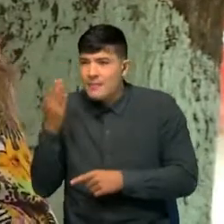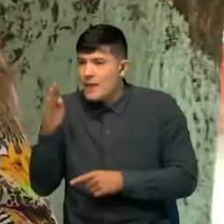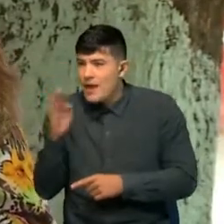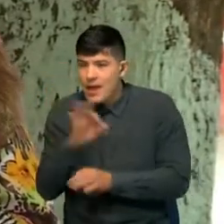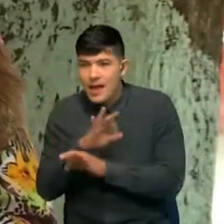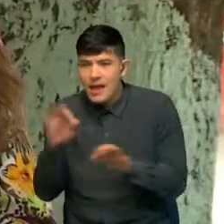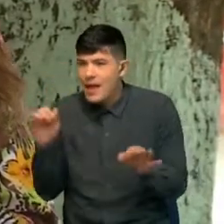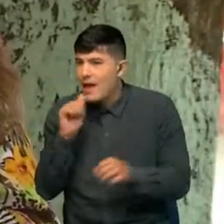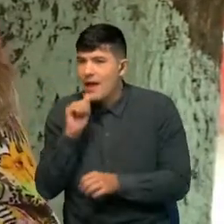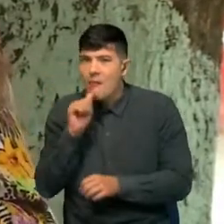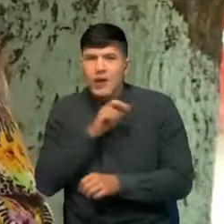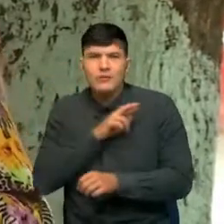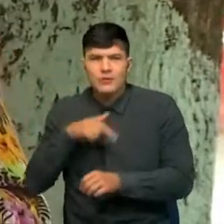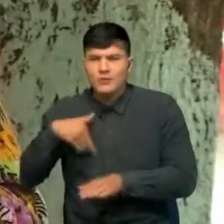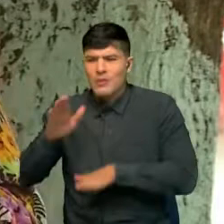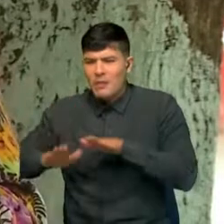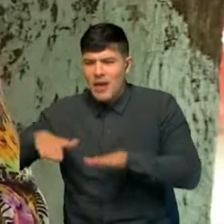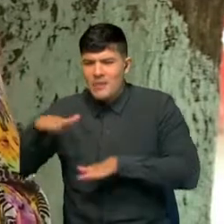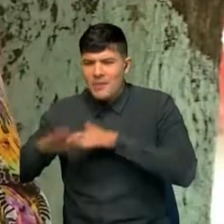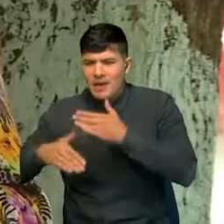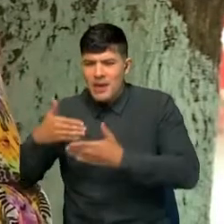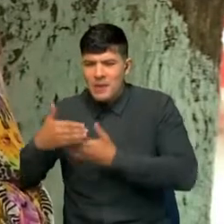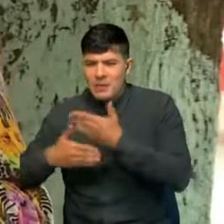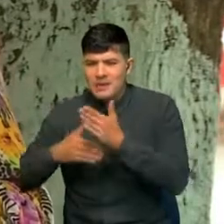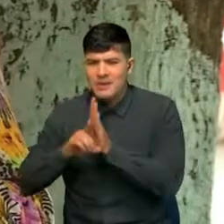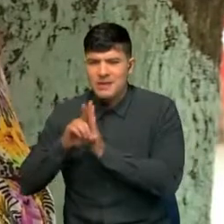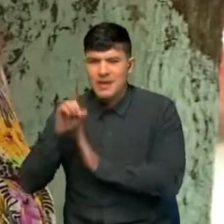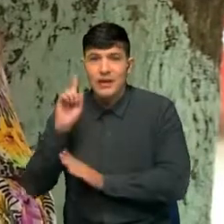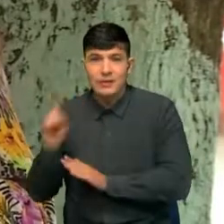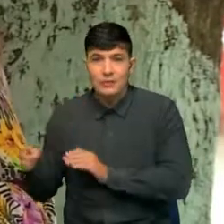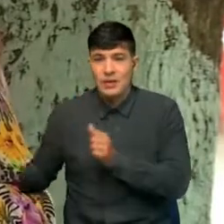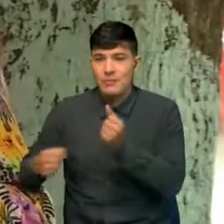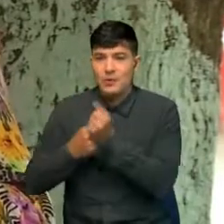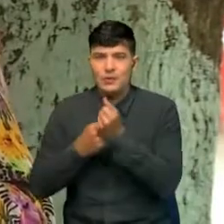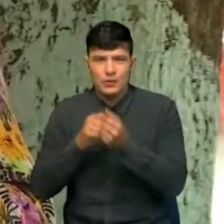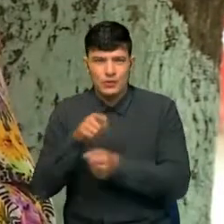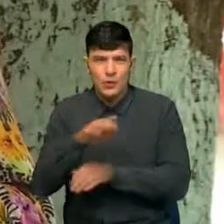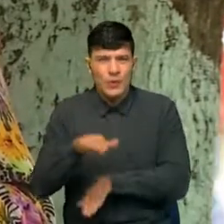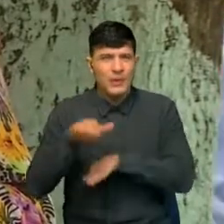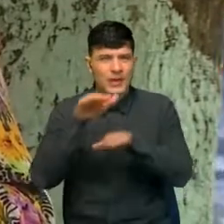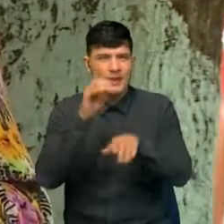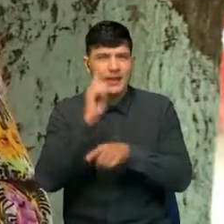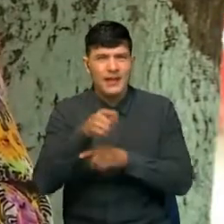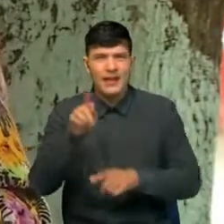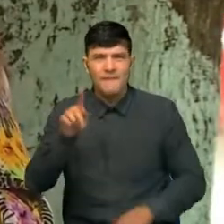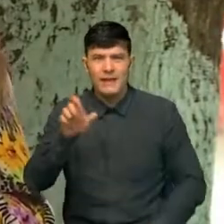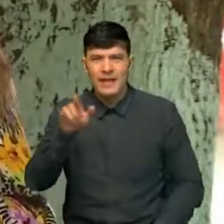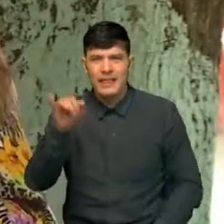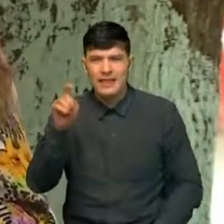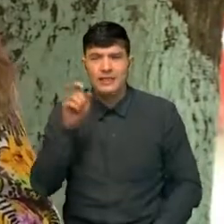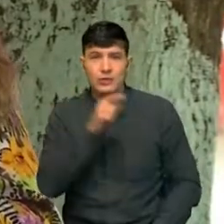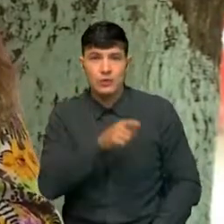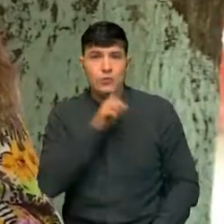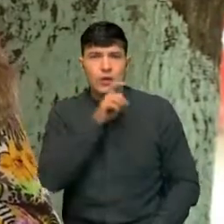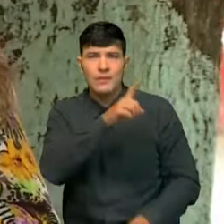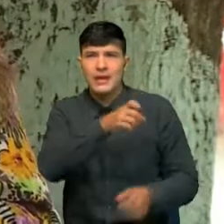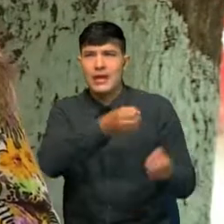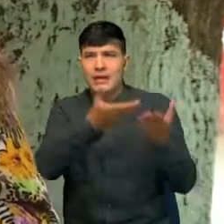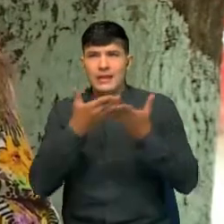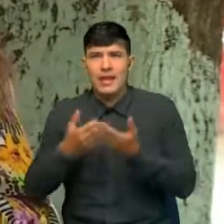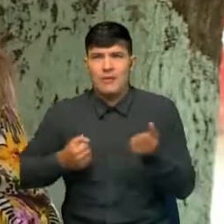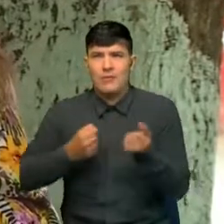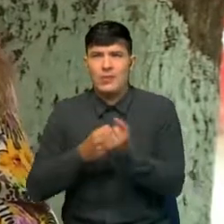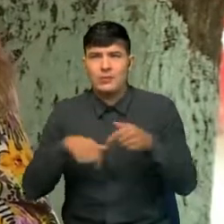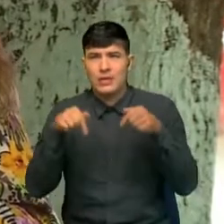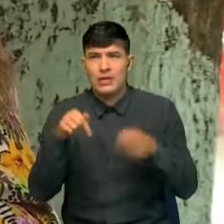poco a poco fuimos avanzando con la ayuda de Félix Otálora Soler, diputado de Bucaramanga, porque Bucaramanga fue los que nos dio las obras de mayor cuantía